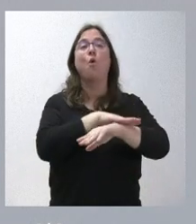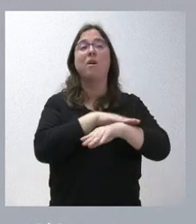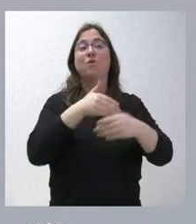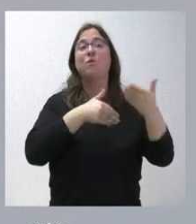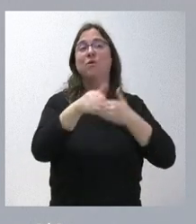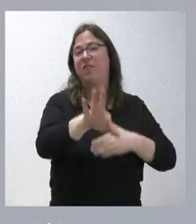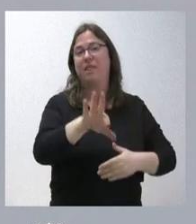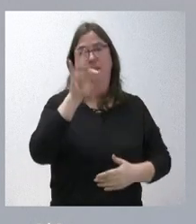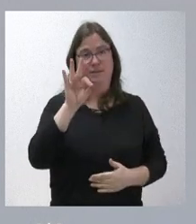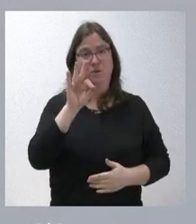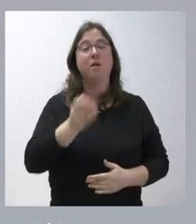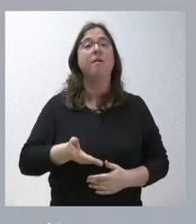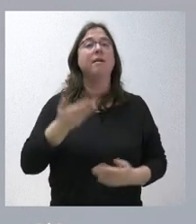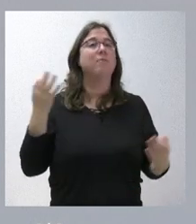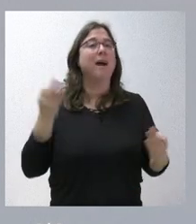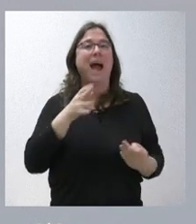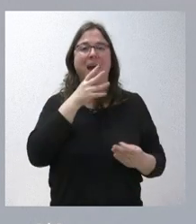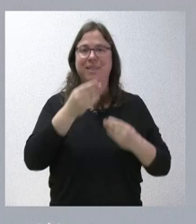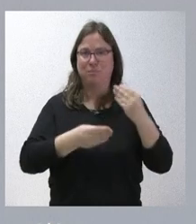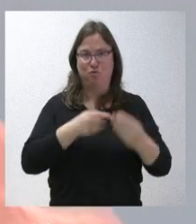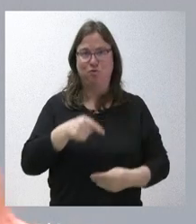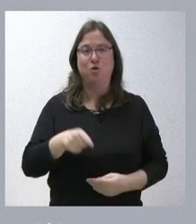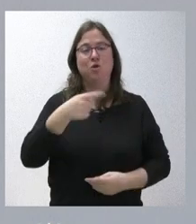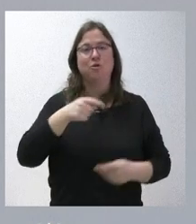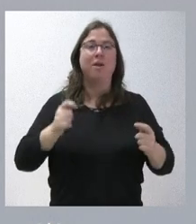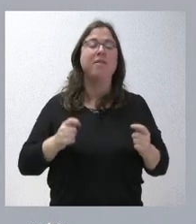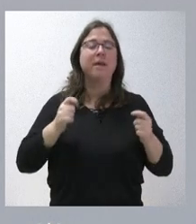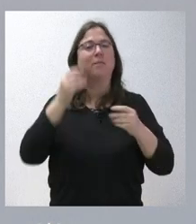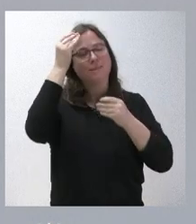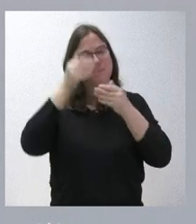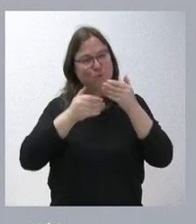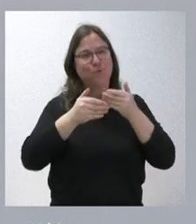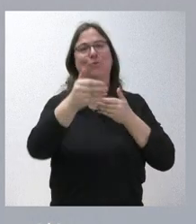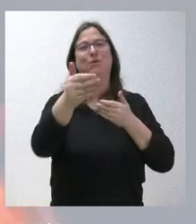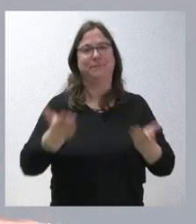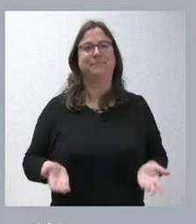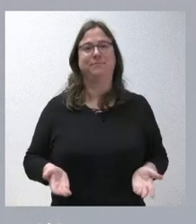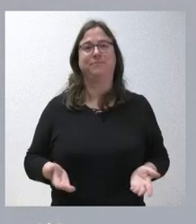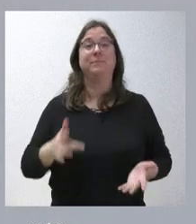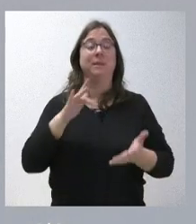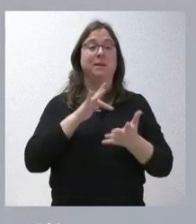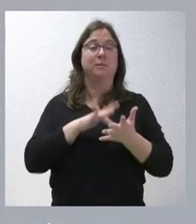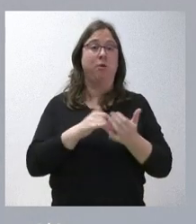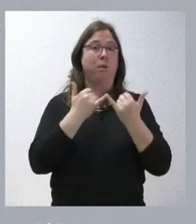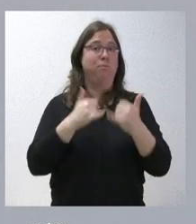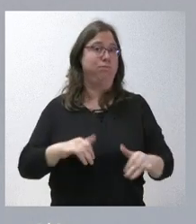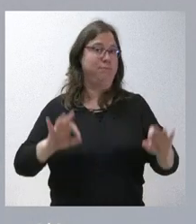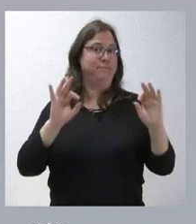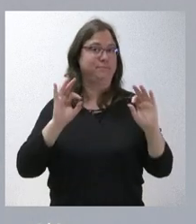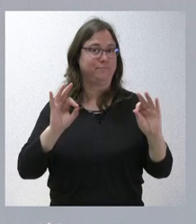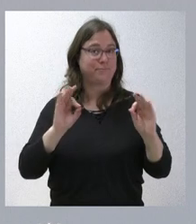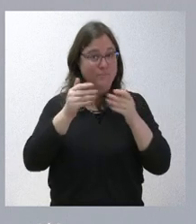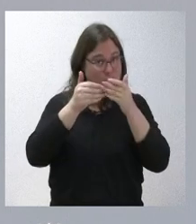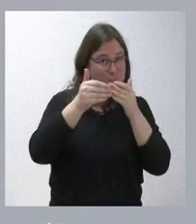decisiones pero lo que es importante es que nosotros lo que hacemos Es contribuir al futuro hay una celebración en el